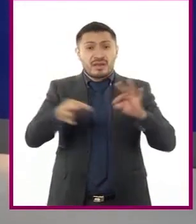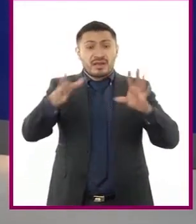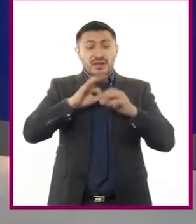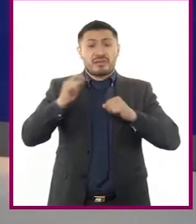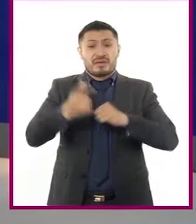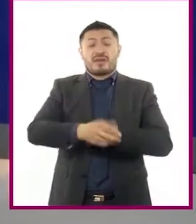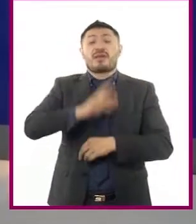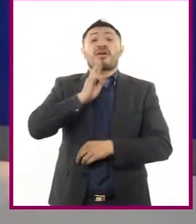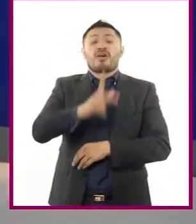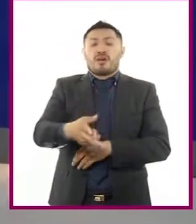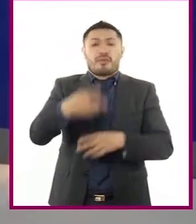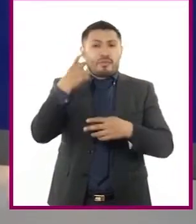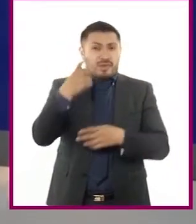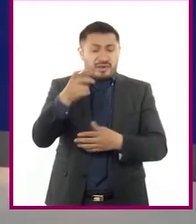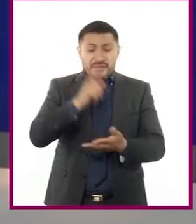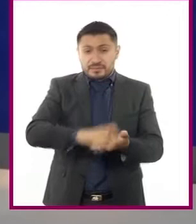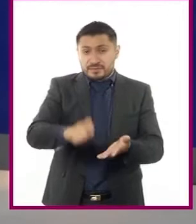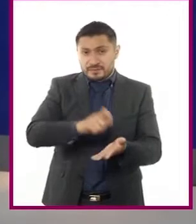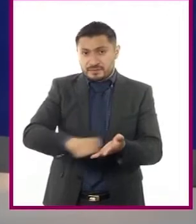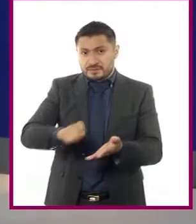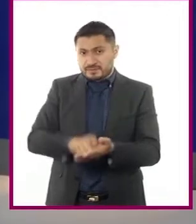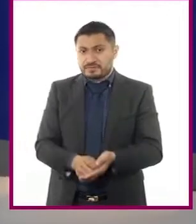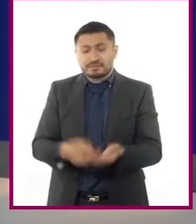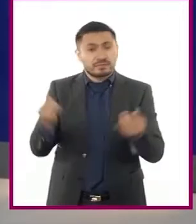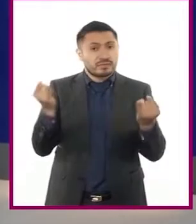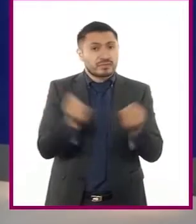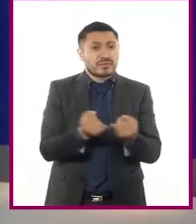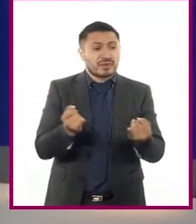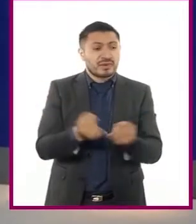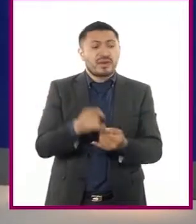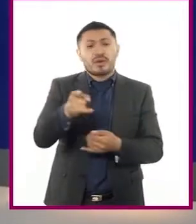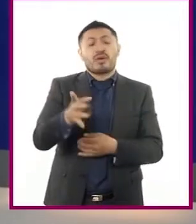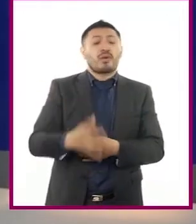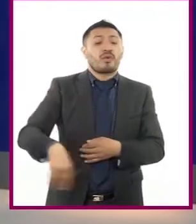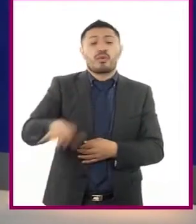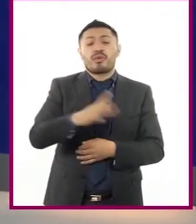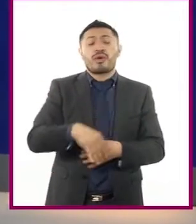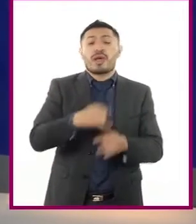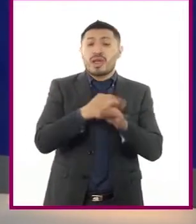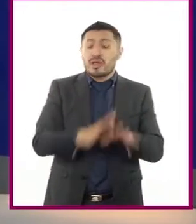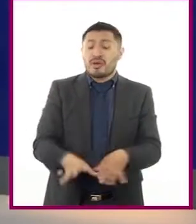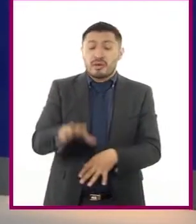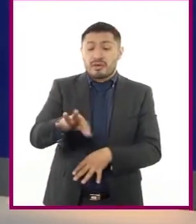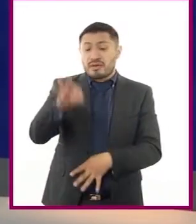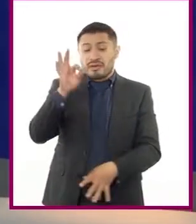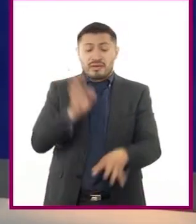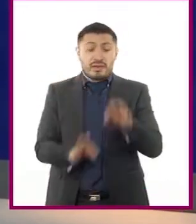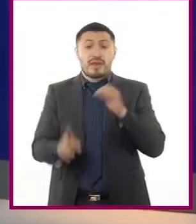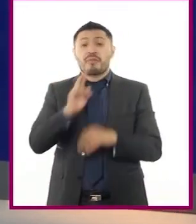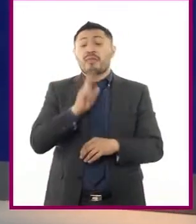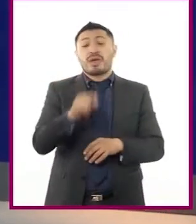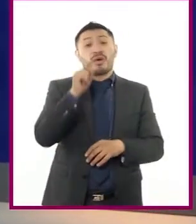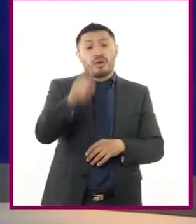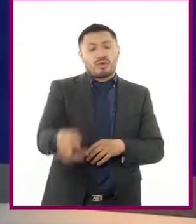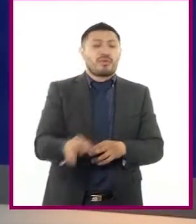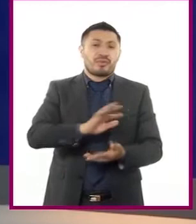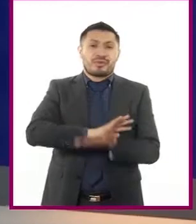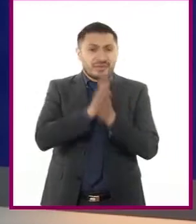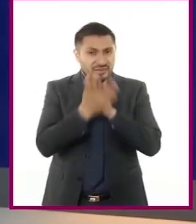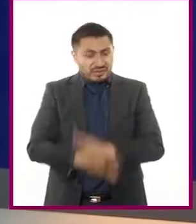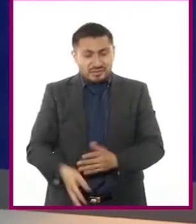expresión escrita. Asimismo, al buscar y seleccionar información, se convertirán en mejores lectores e